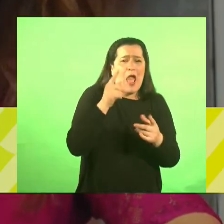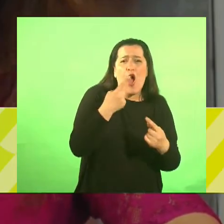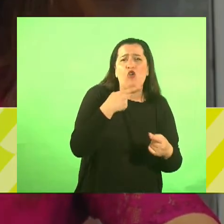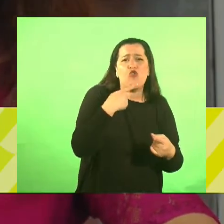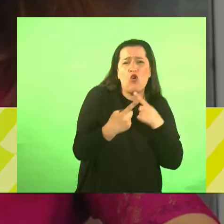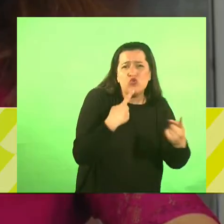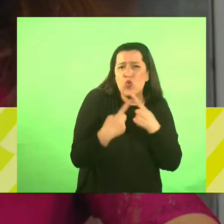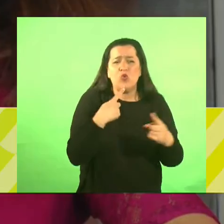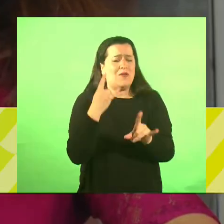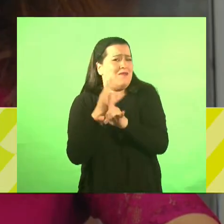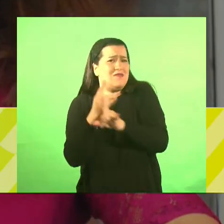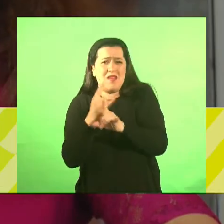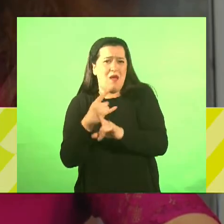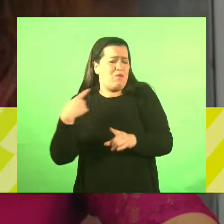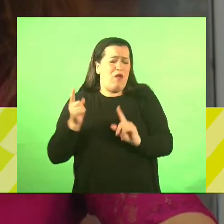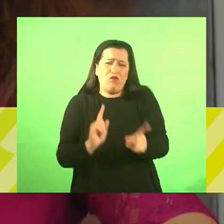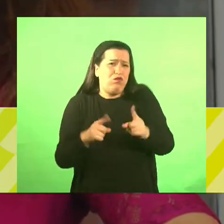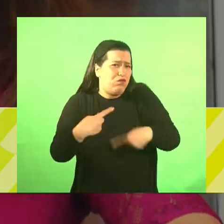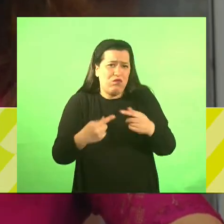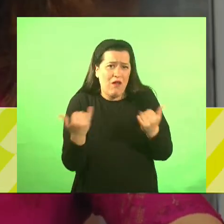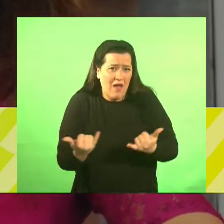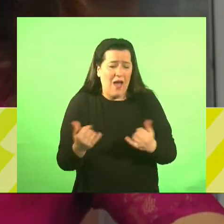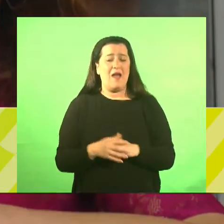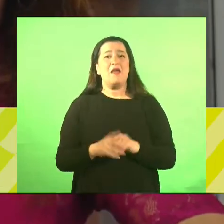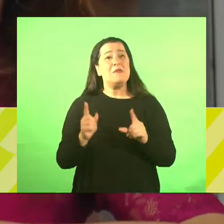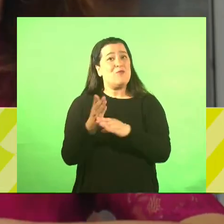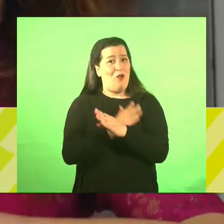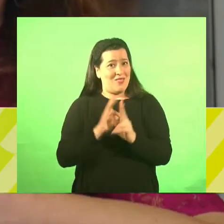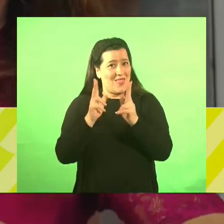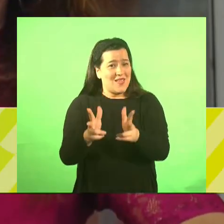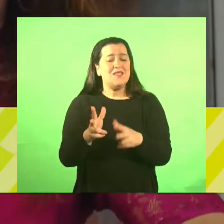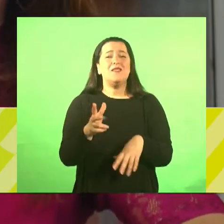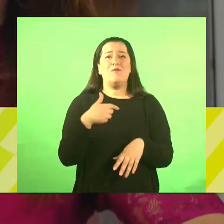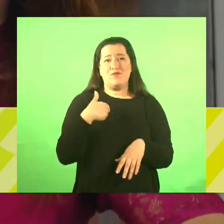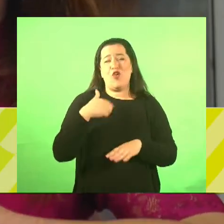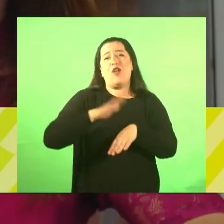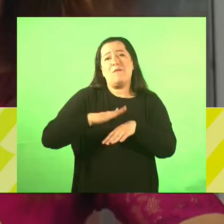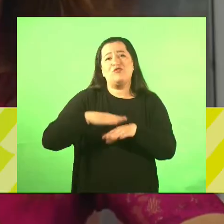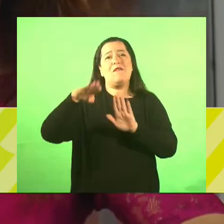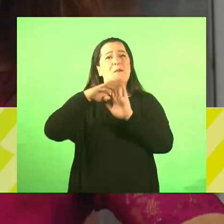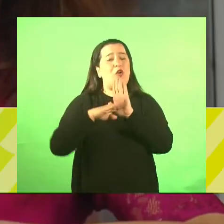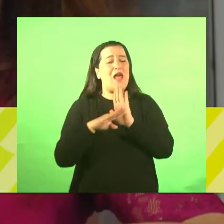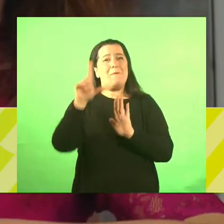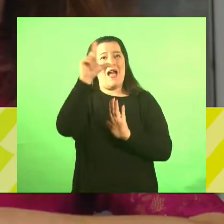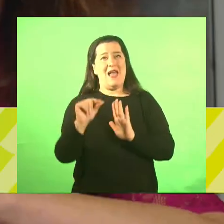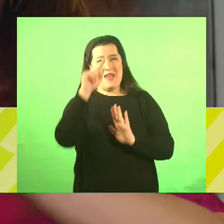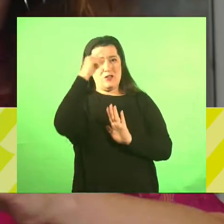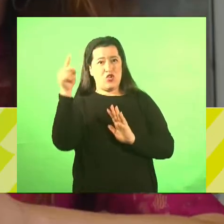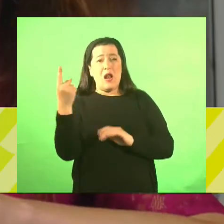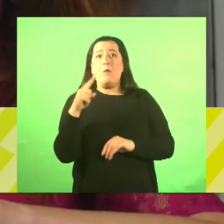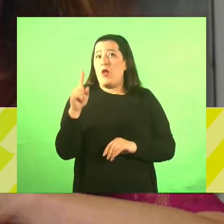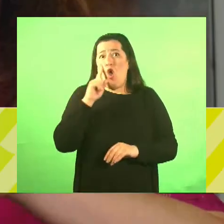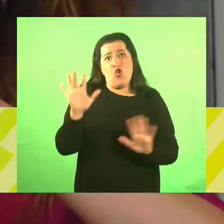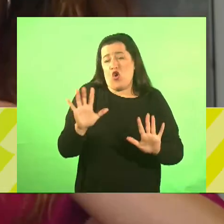consultas constantes. Y como te decía, si bien yo estoy a cargo del programa a nivel nacional, pero no